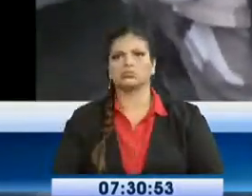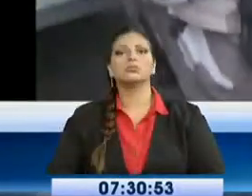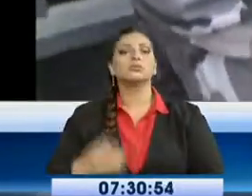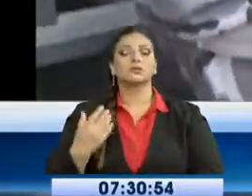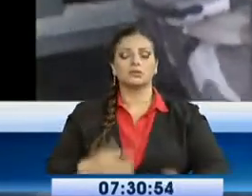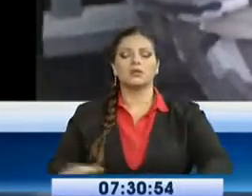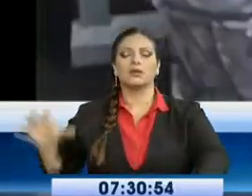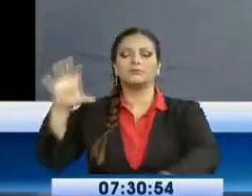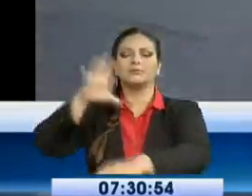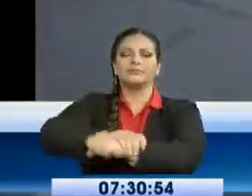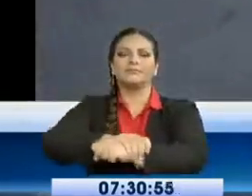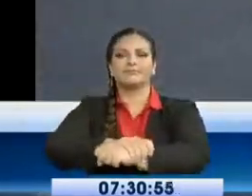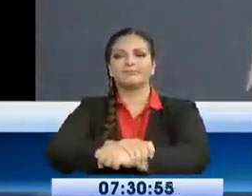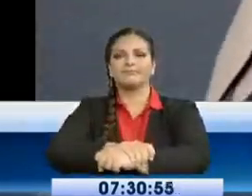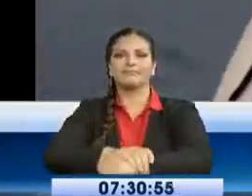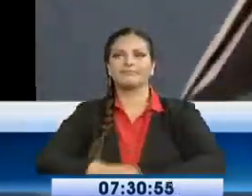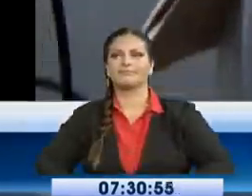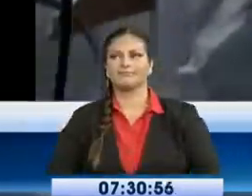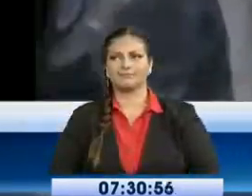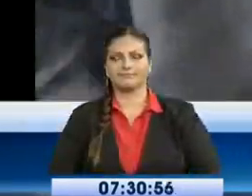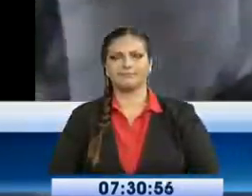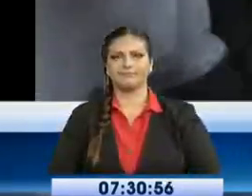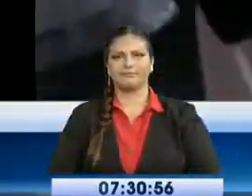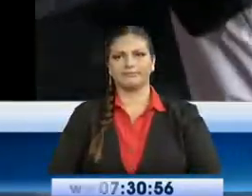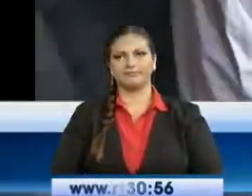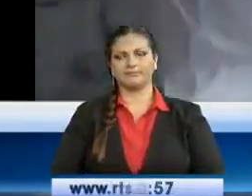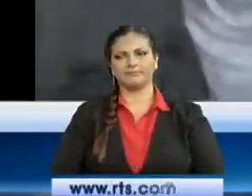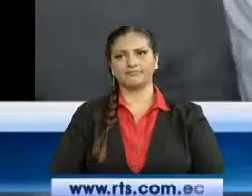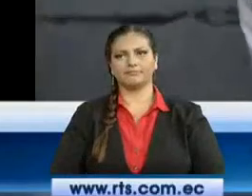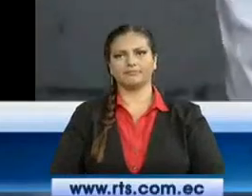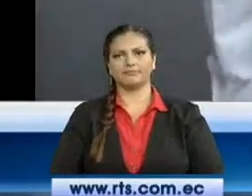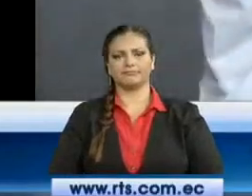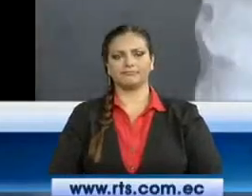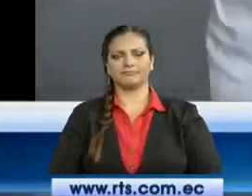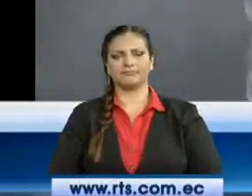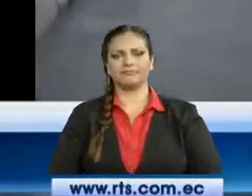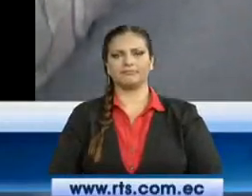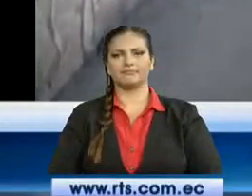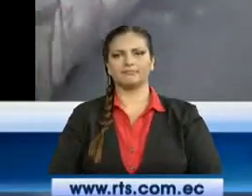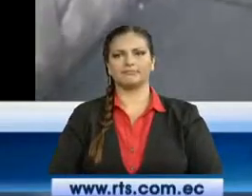presunto asesinato e intento de asesinato contra su ex conviviente.